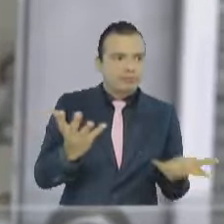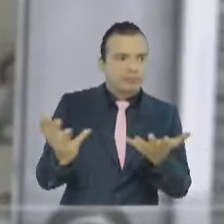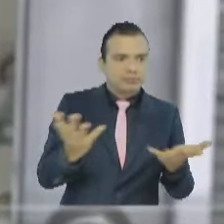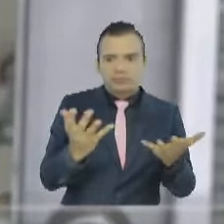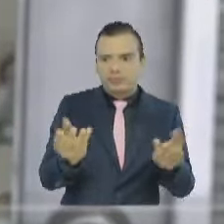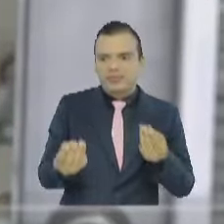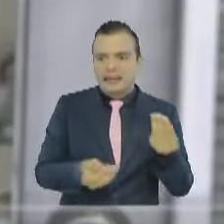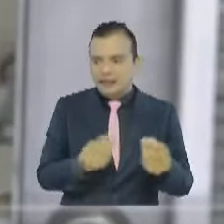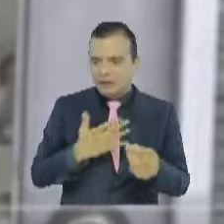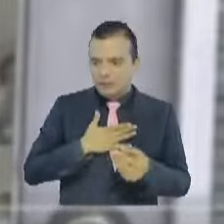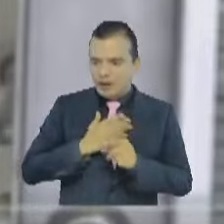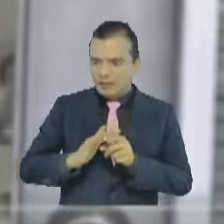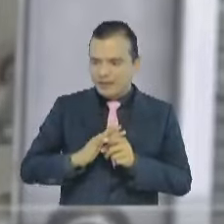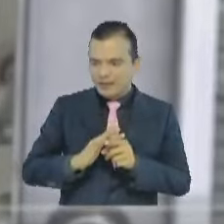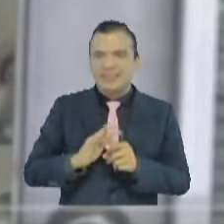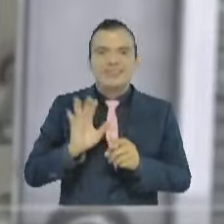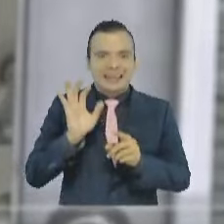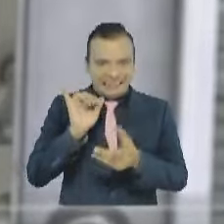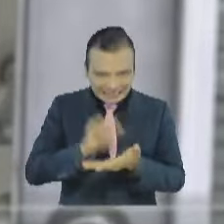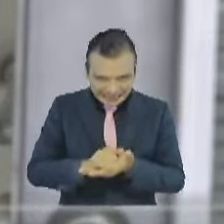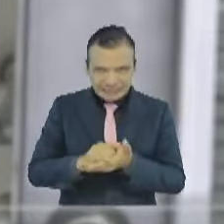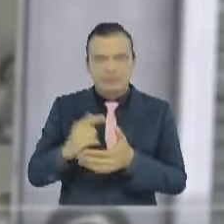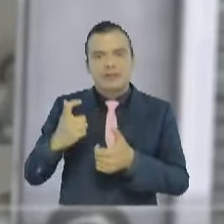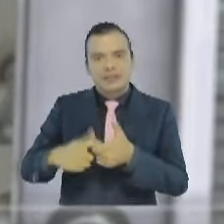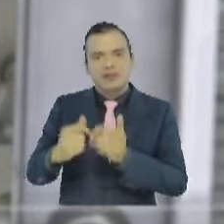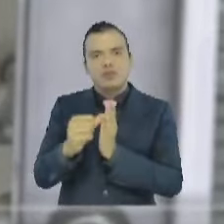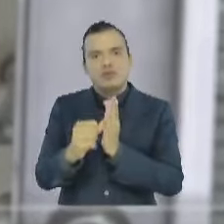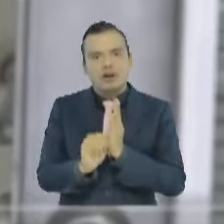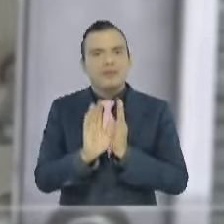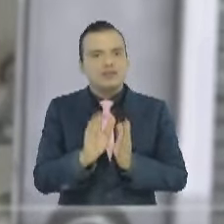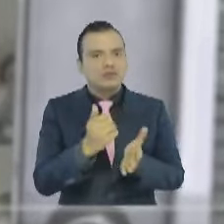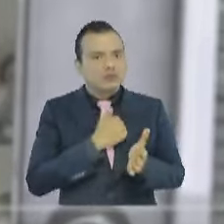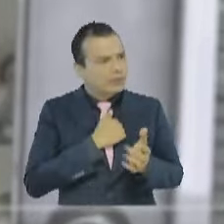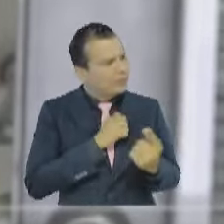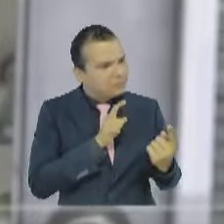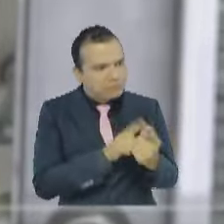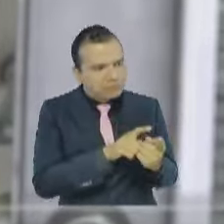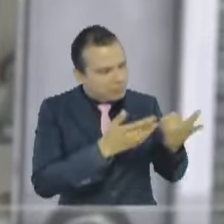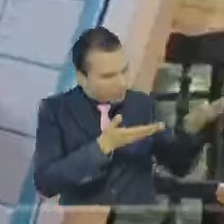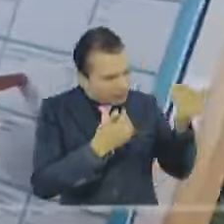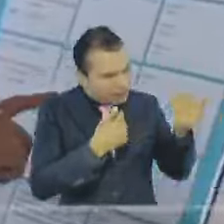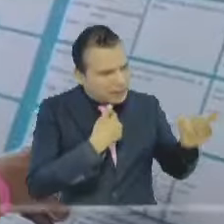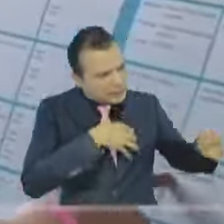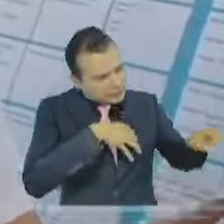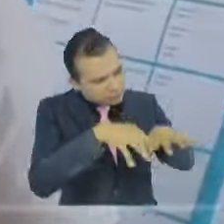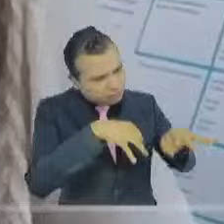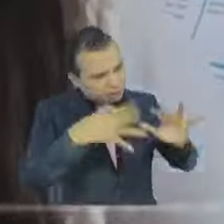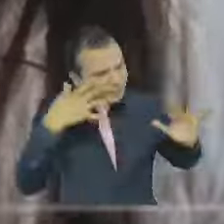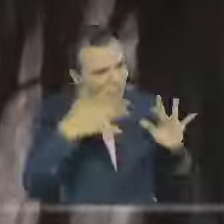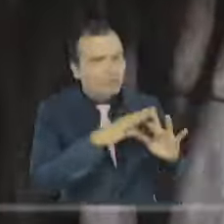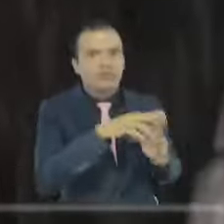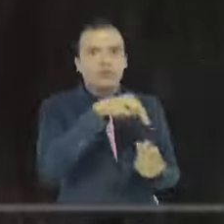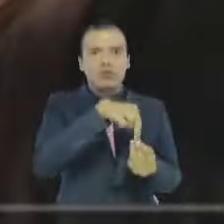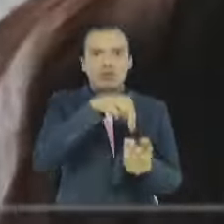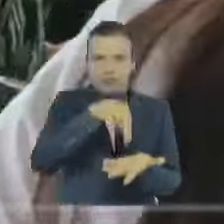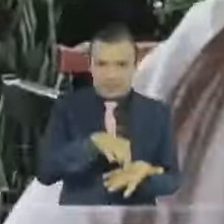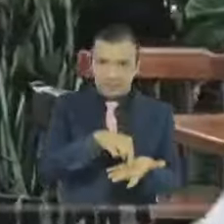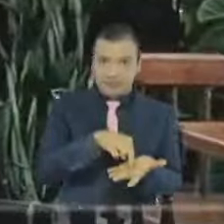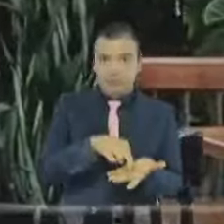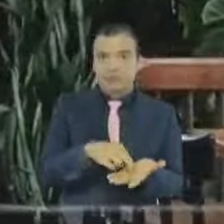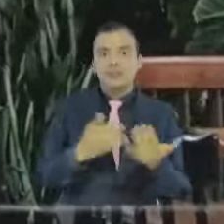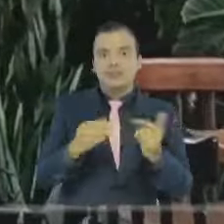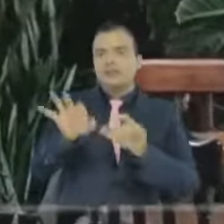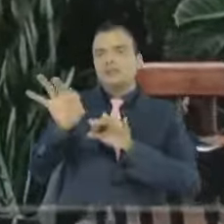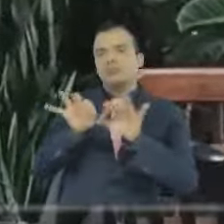han asignado para llevarme a hacer realidad esos conocimientos en la práctica en mi negocio. De acuerdo a una muestra de 1.502